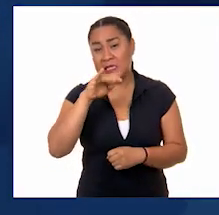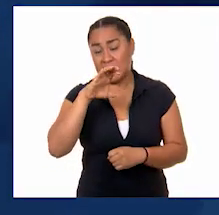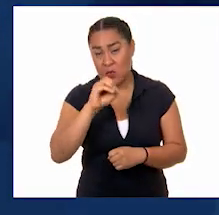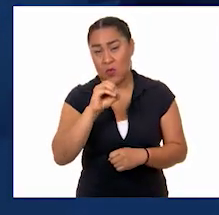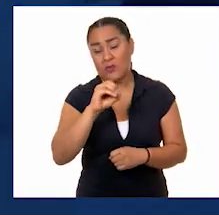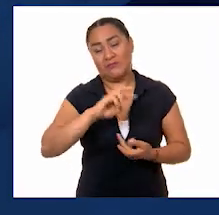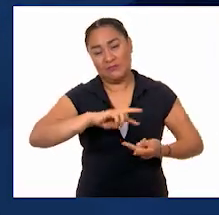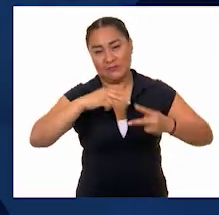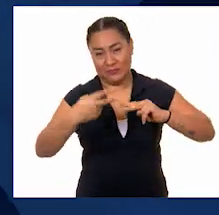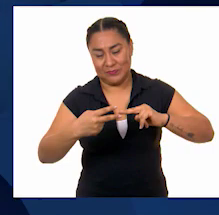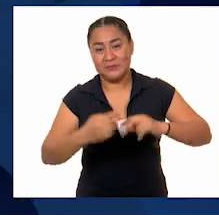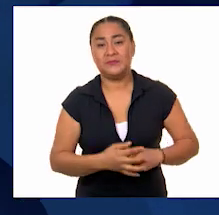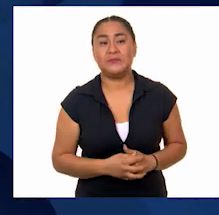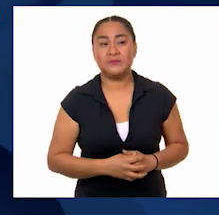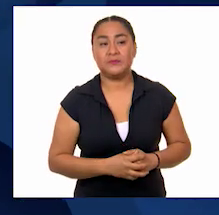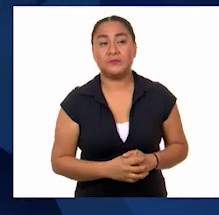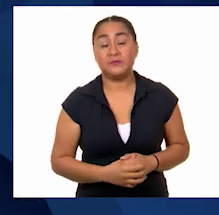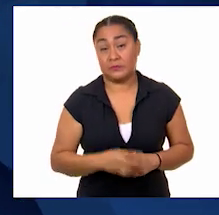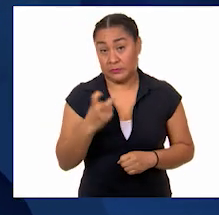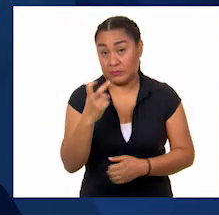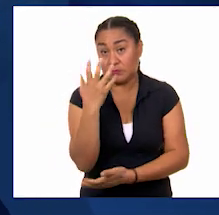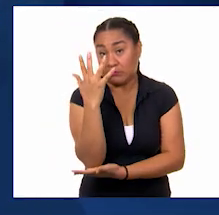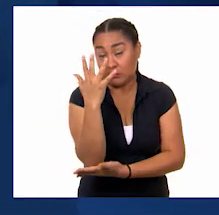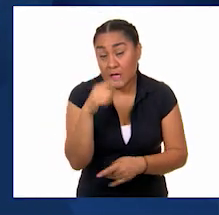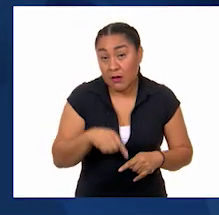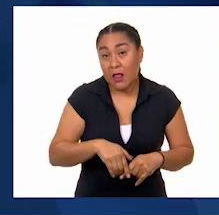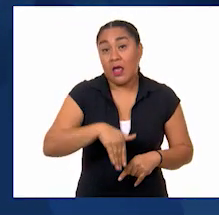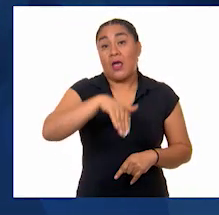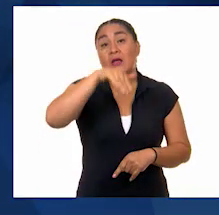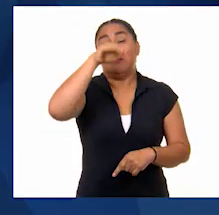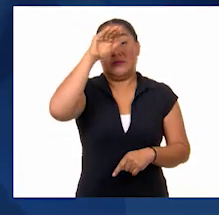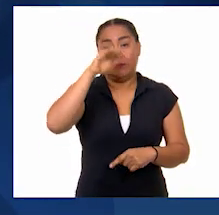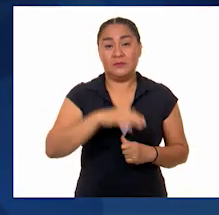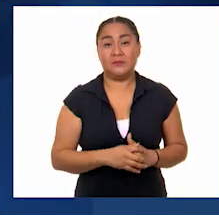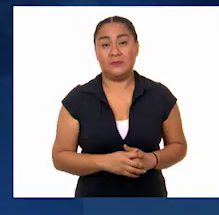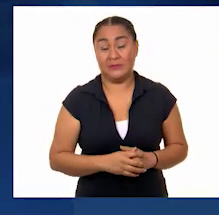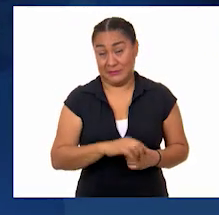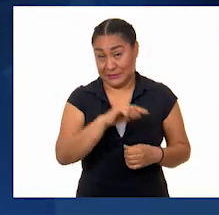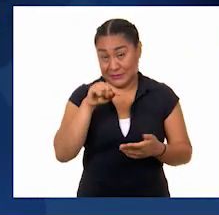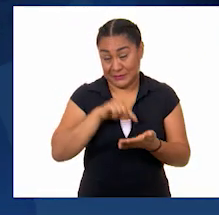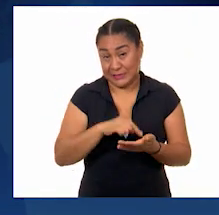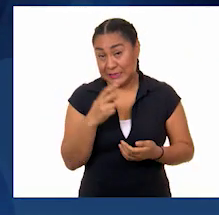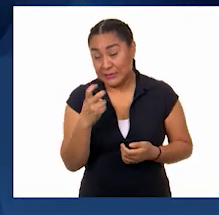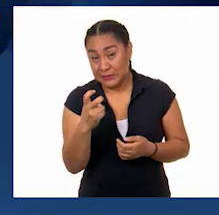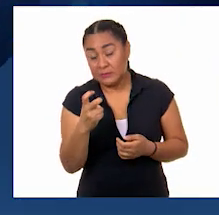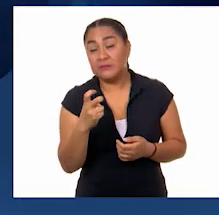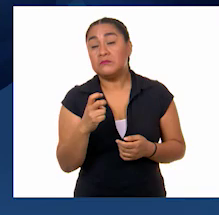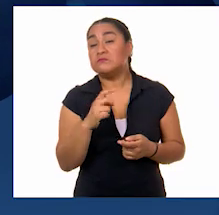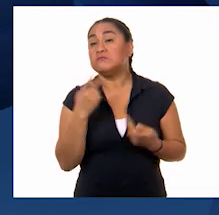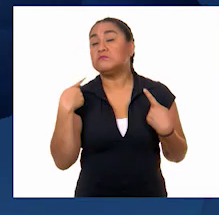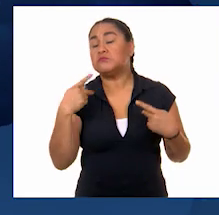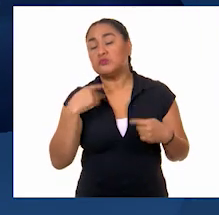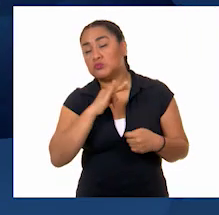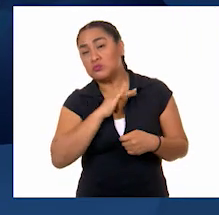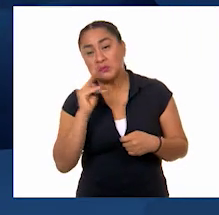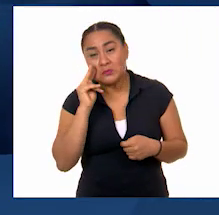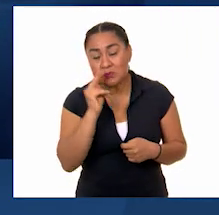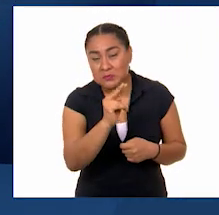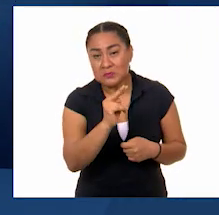Ma'unlo. Este es un árbol rarísimo que nada más en este lugar de todo el mundo lo podemos